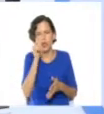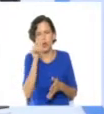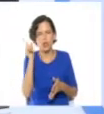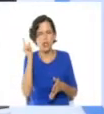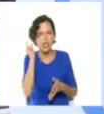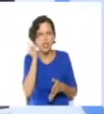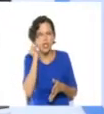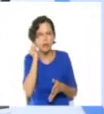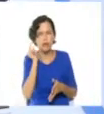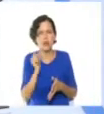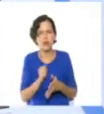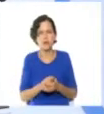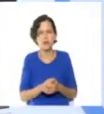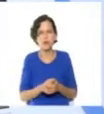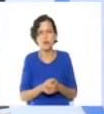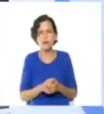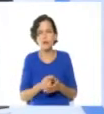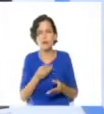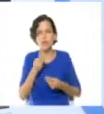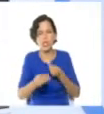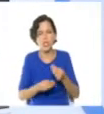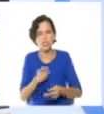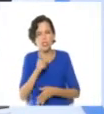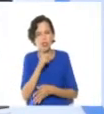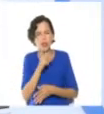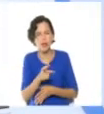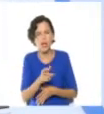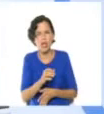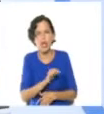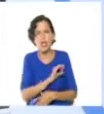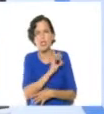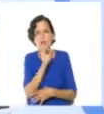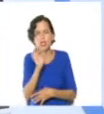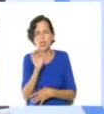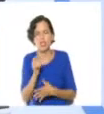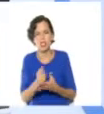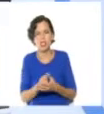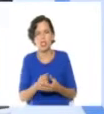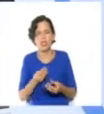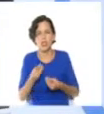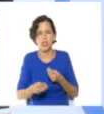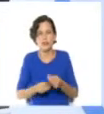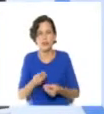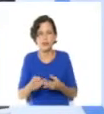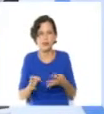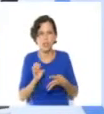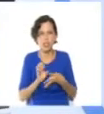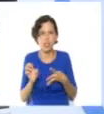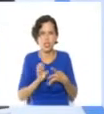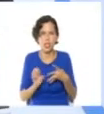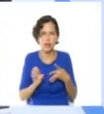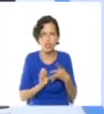la mujer en perjuicio del medio ambiente. Y aquí se producen varios